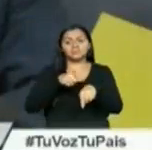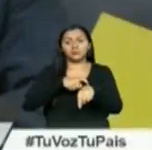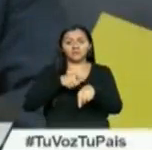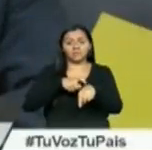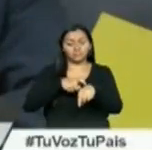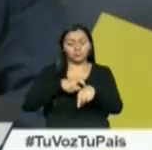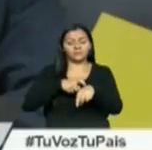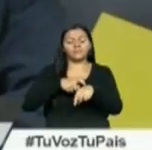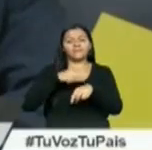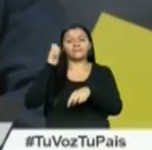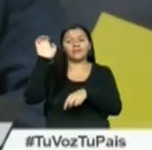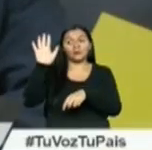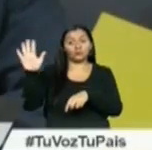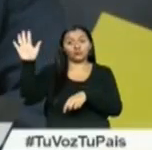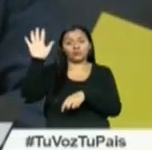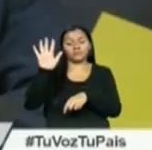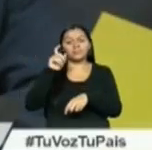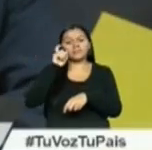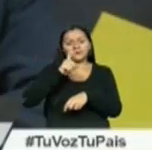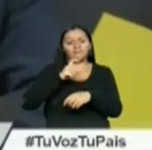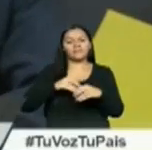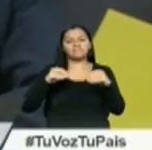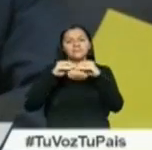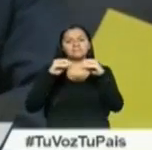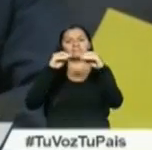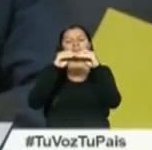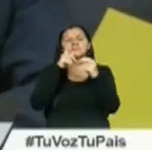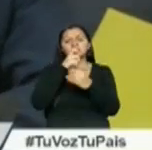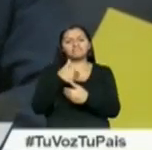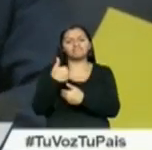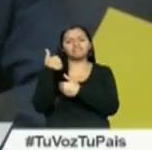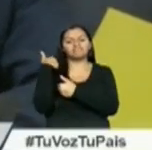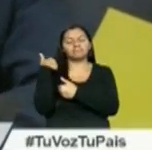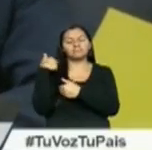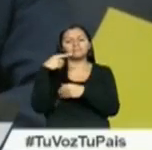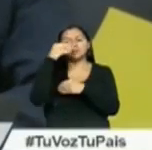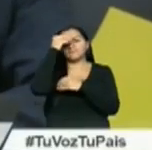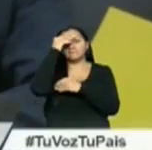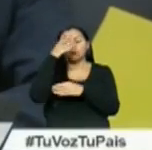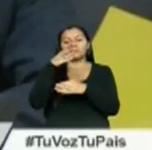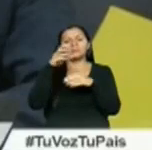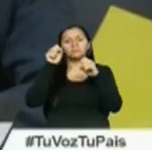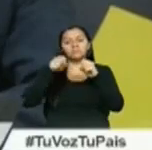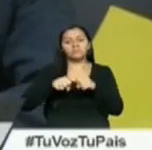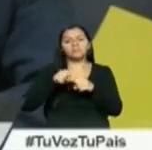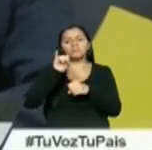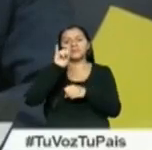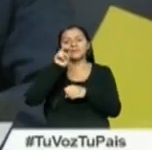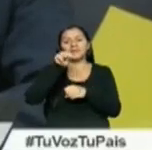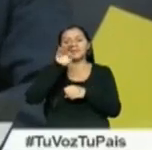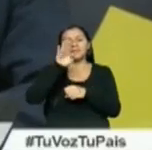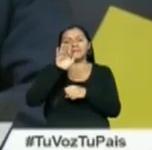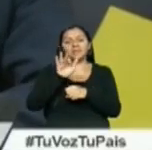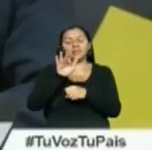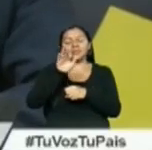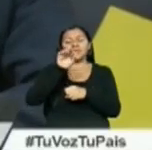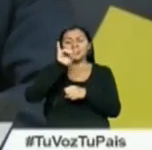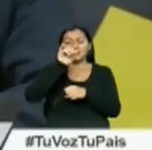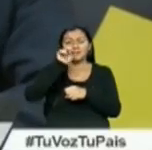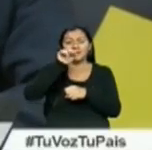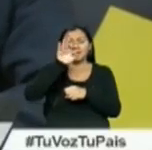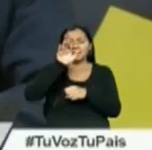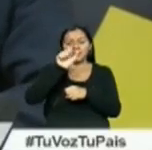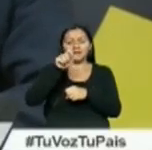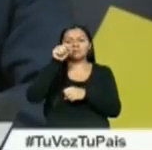Unión Europea deberá desarrollarse un informe que tiene que dar el INTA, que es el